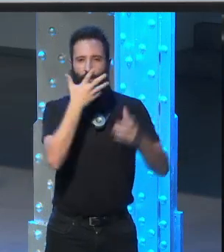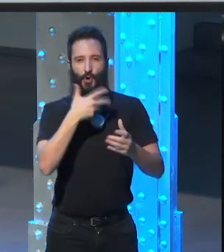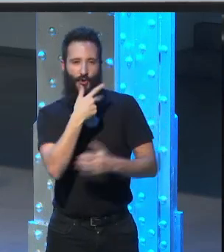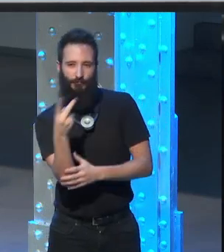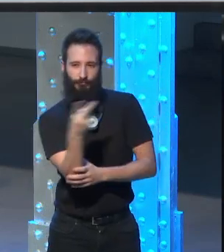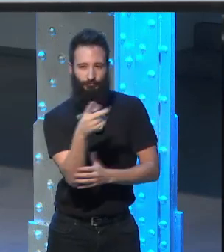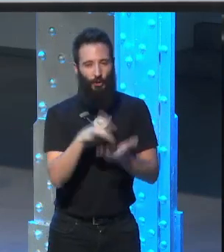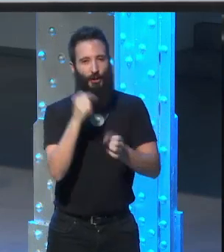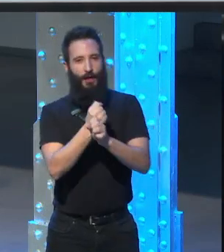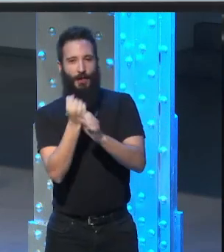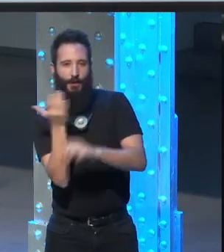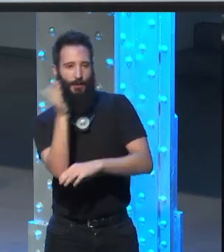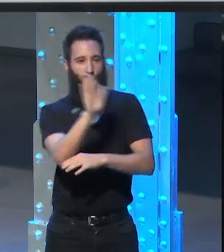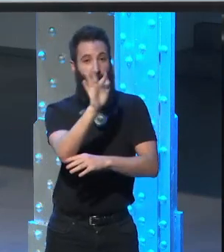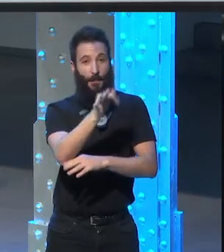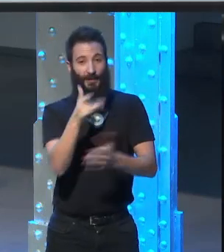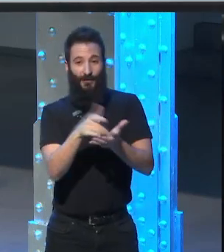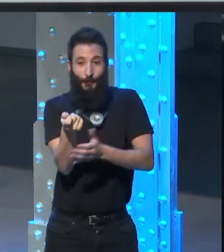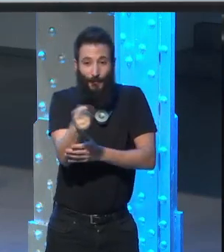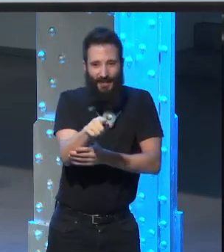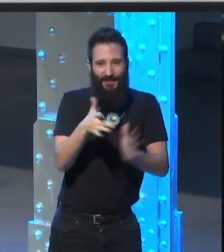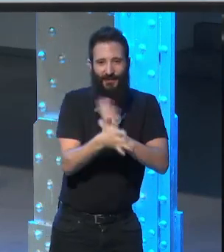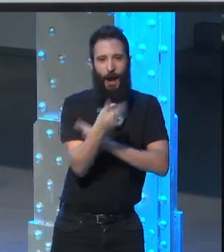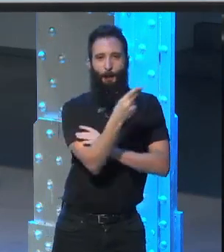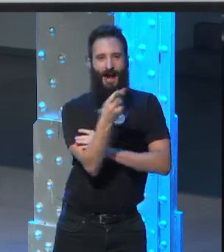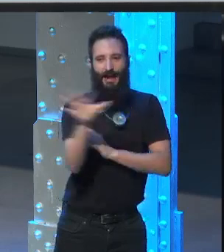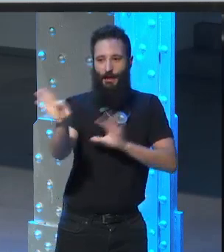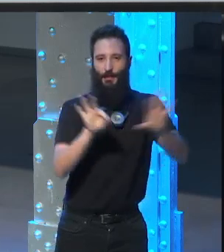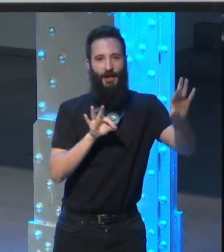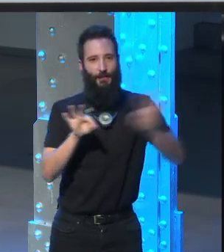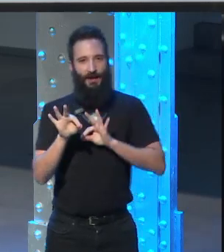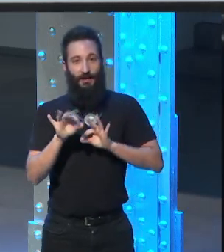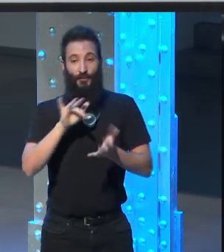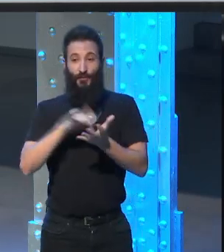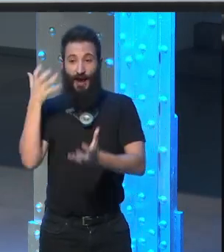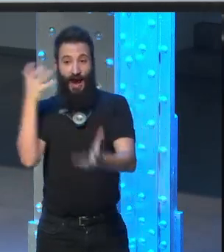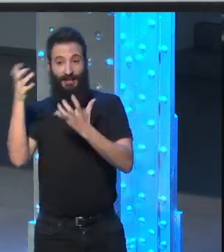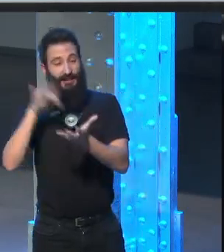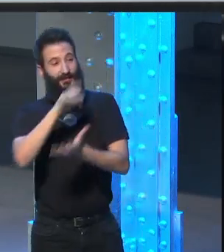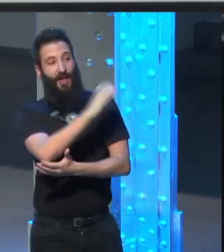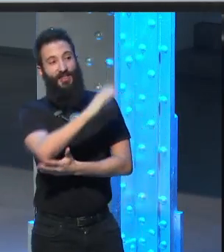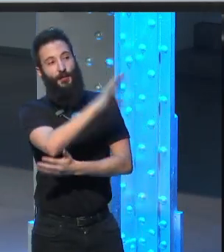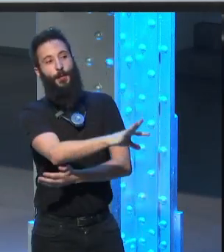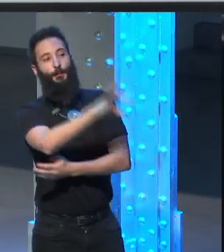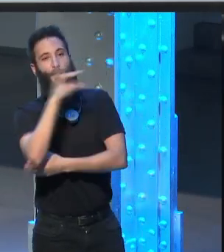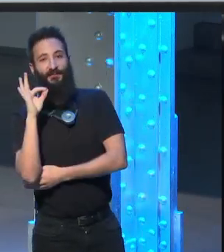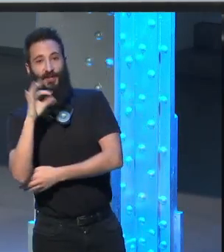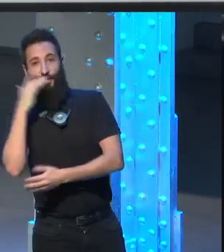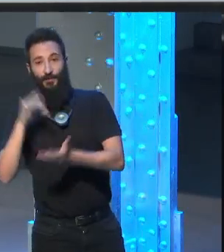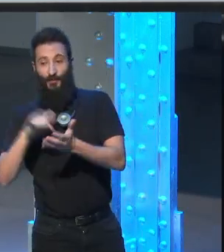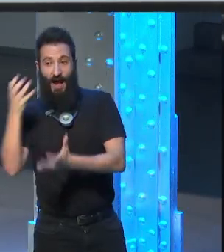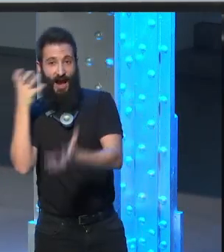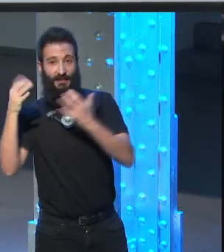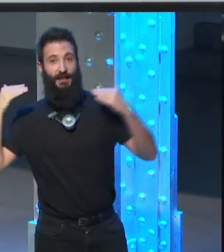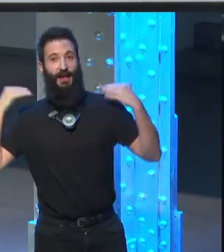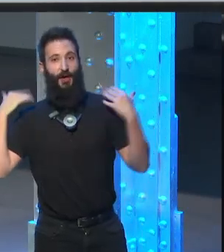y en función de similitudes escogían pareja. Al final decidimos que era el artista el que escogía la pareja, porque era el que iba a crear